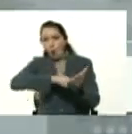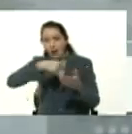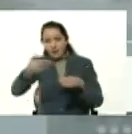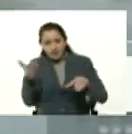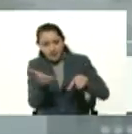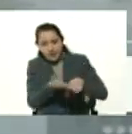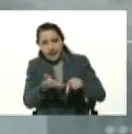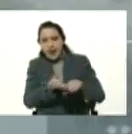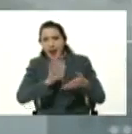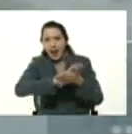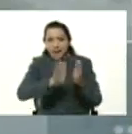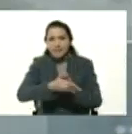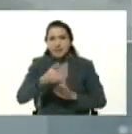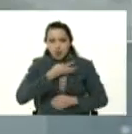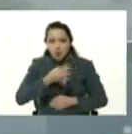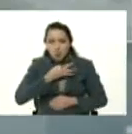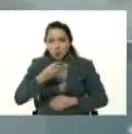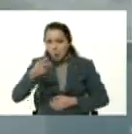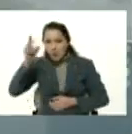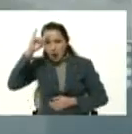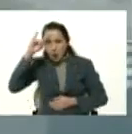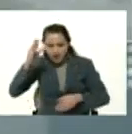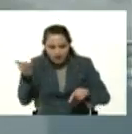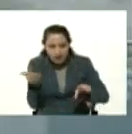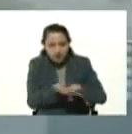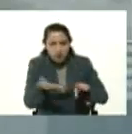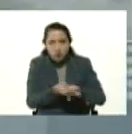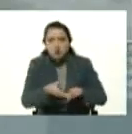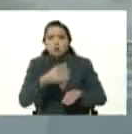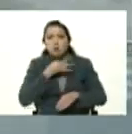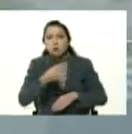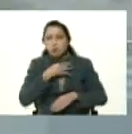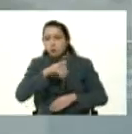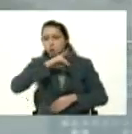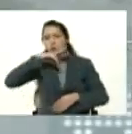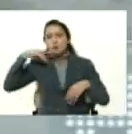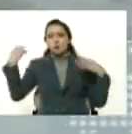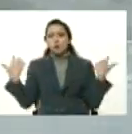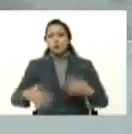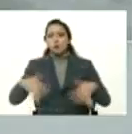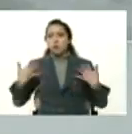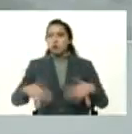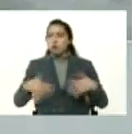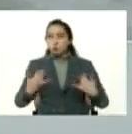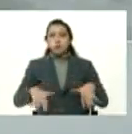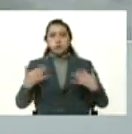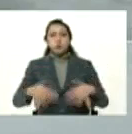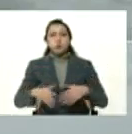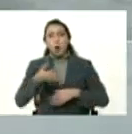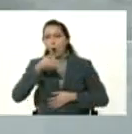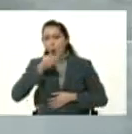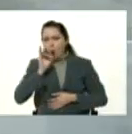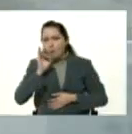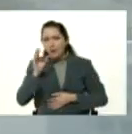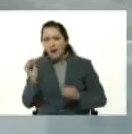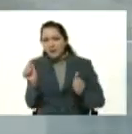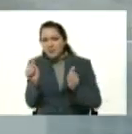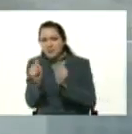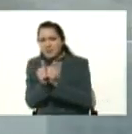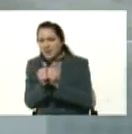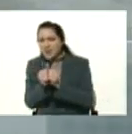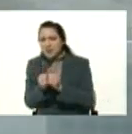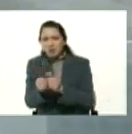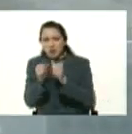Levante la mano al que no le guste. Ah, lo más sabroso, ¿verdad? Con un cafecito negro